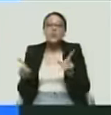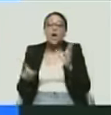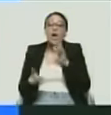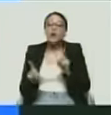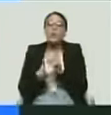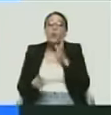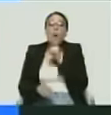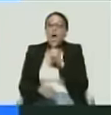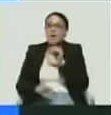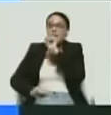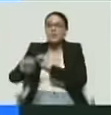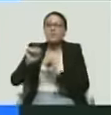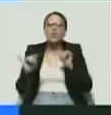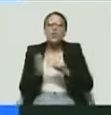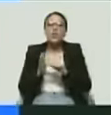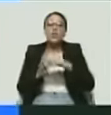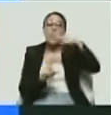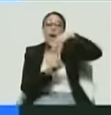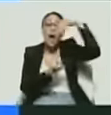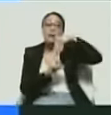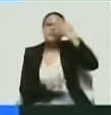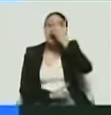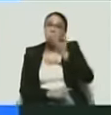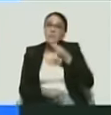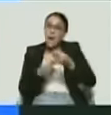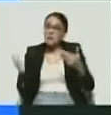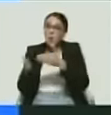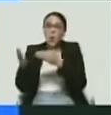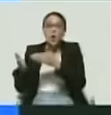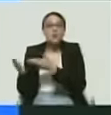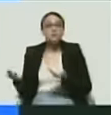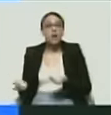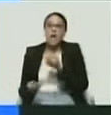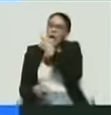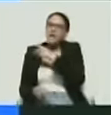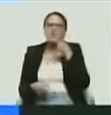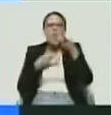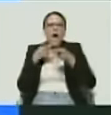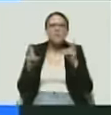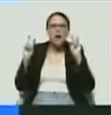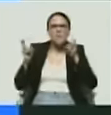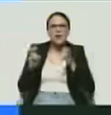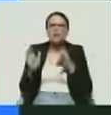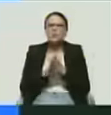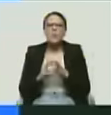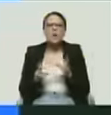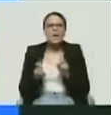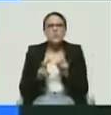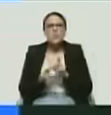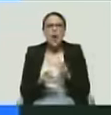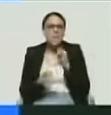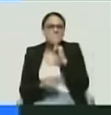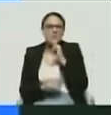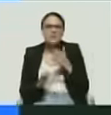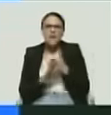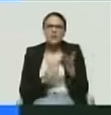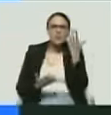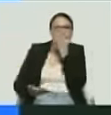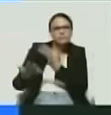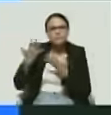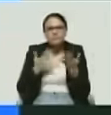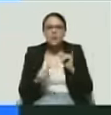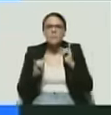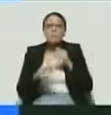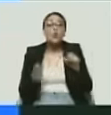Plaza Altamira de Caracas. Pero ese es el término que utilizan Magaly Meda con sus mensajes desde la Embajada